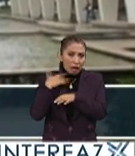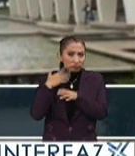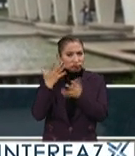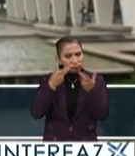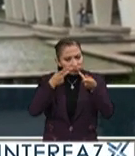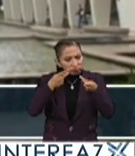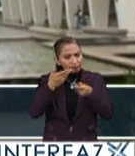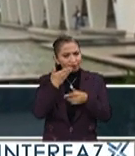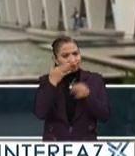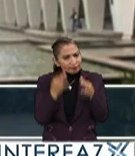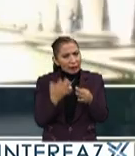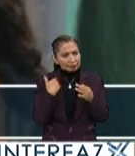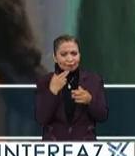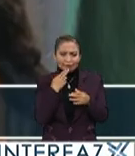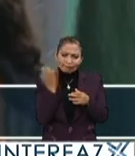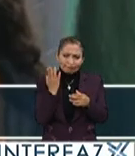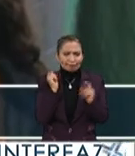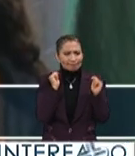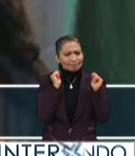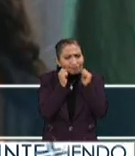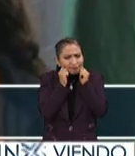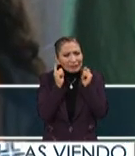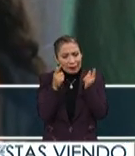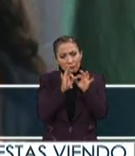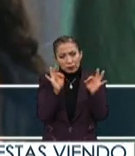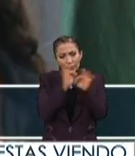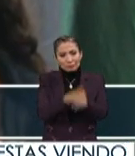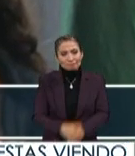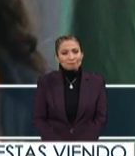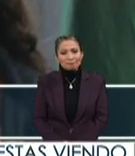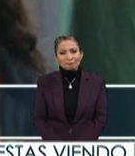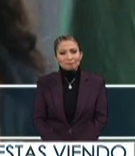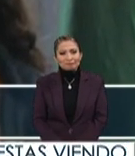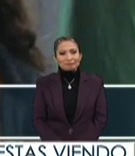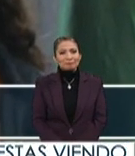más preparados y atreverse, yo creo que es lo más importante.